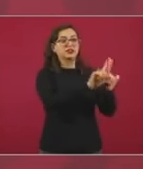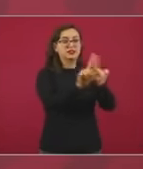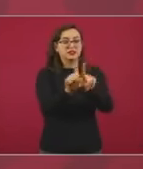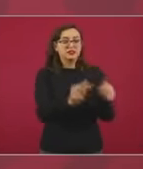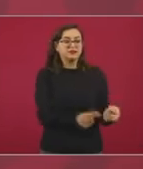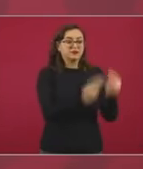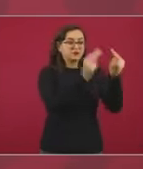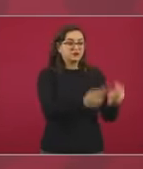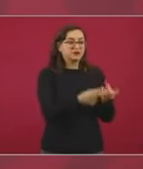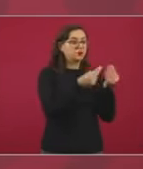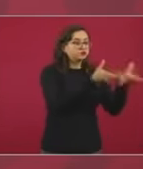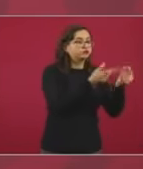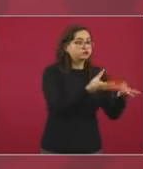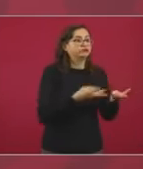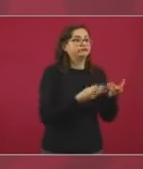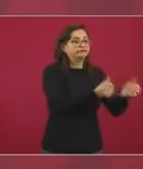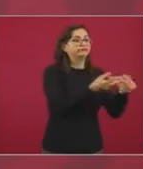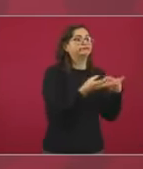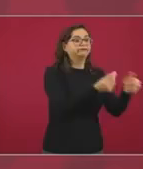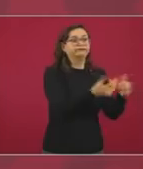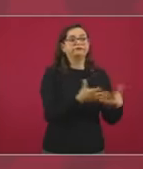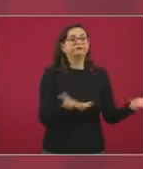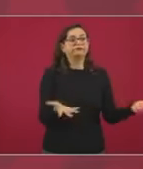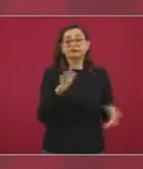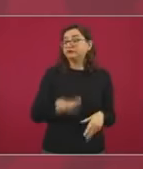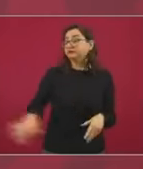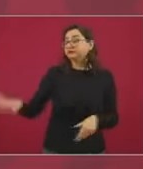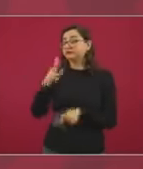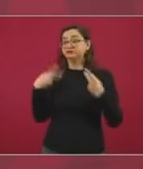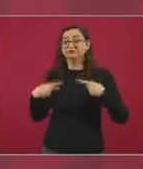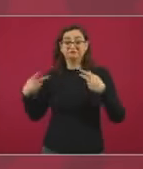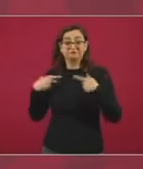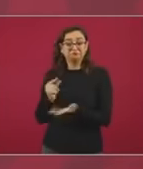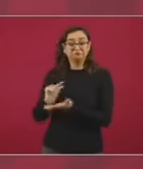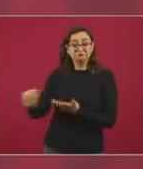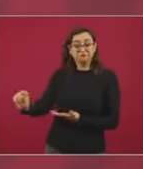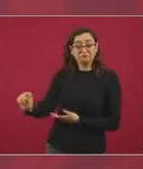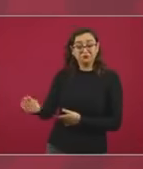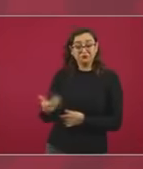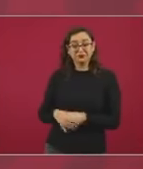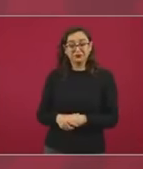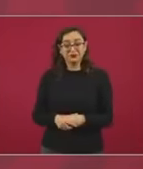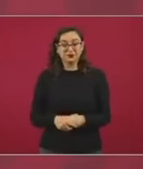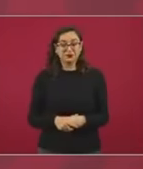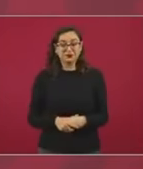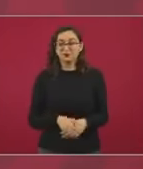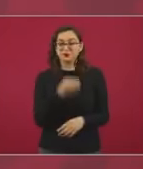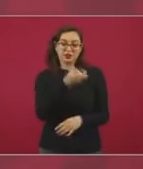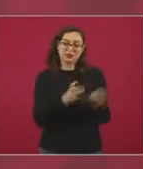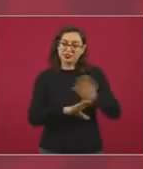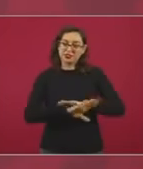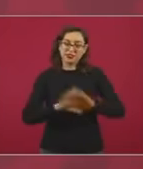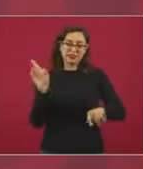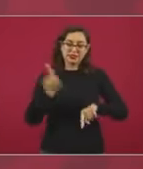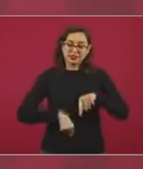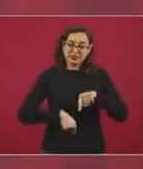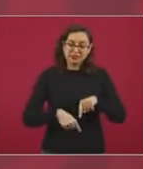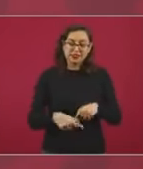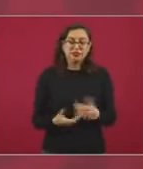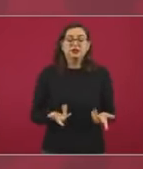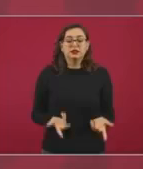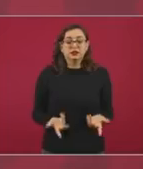públicos, y no le llegaba a la gente. Ese es un caso. Entonces, independientemente de estos organismos,